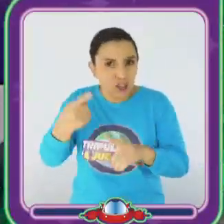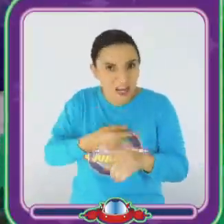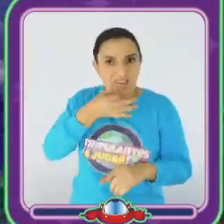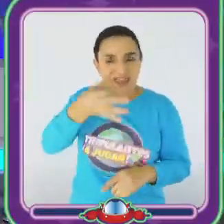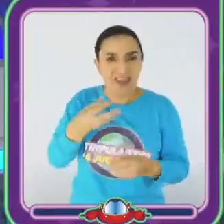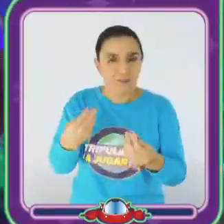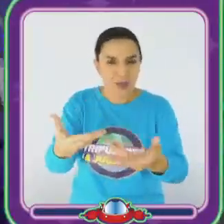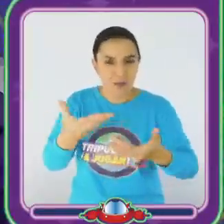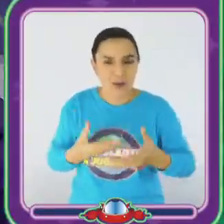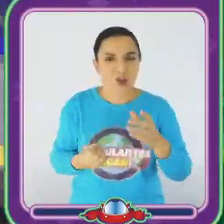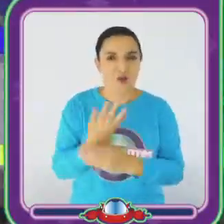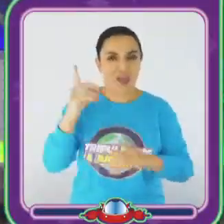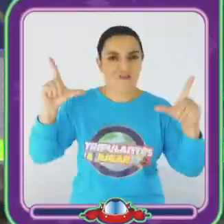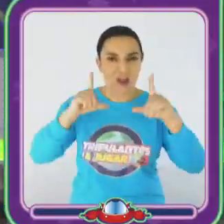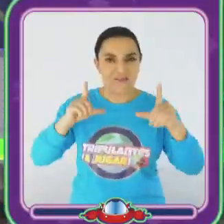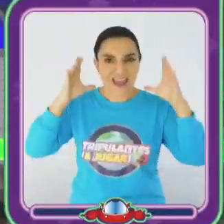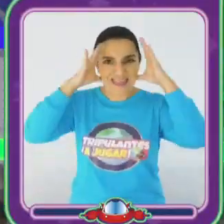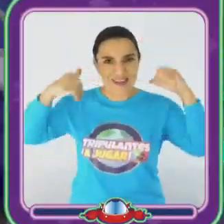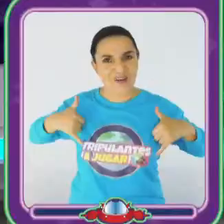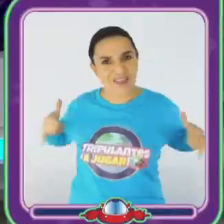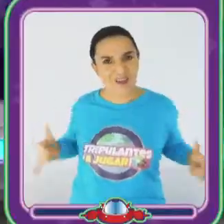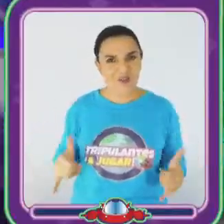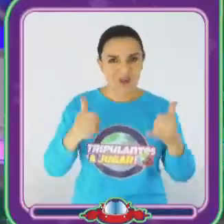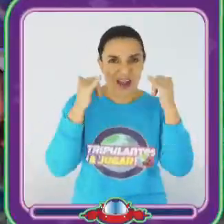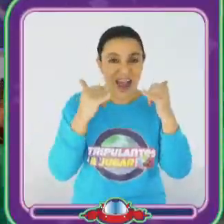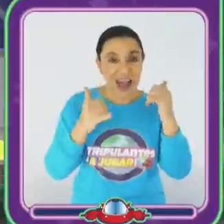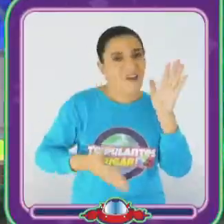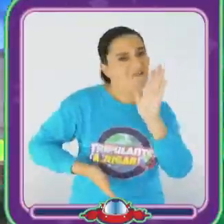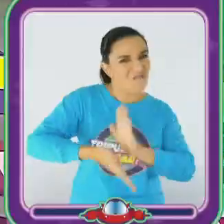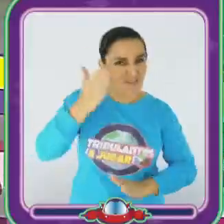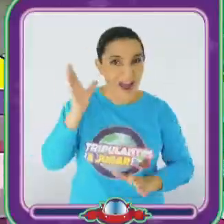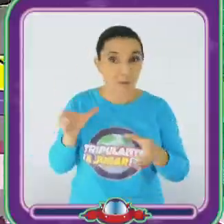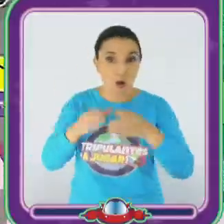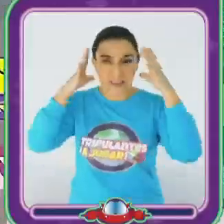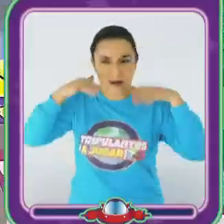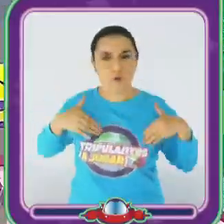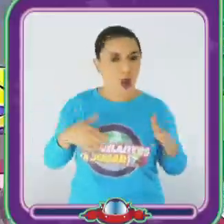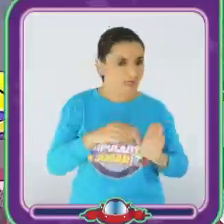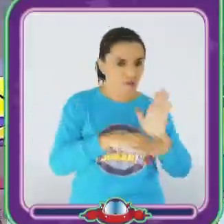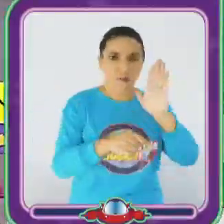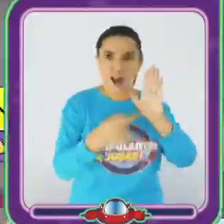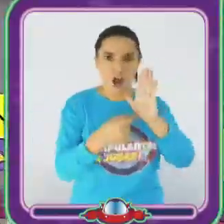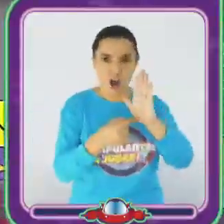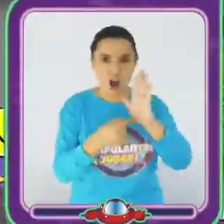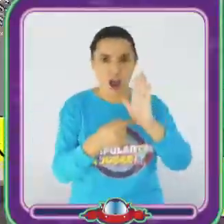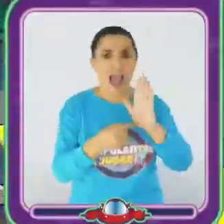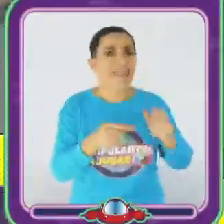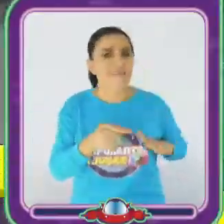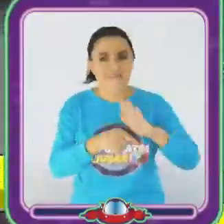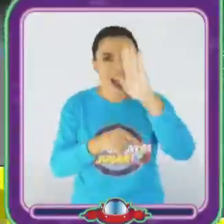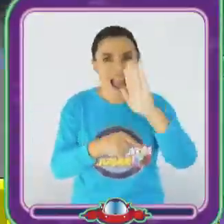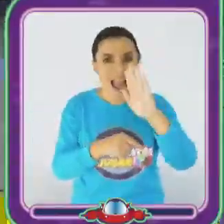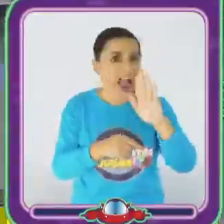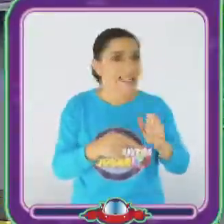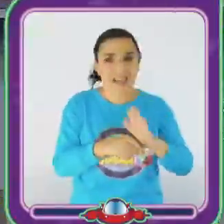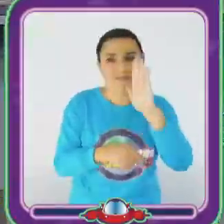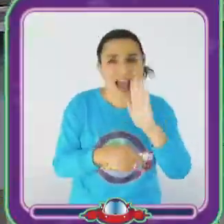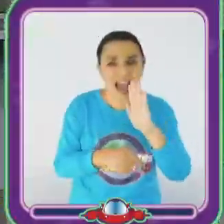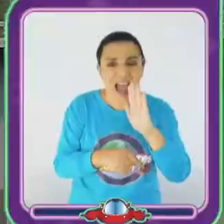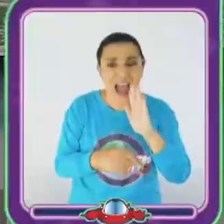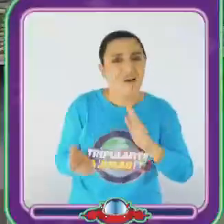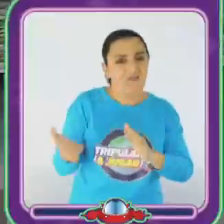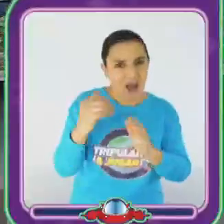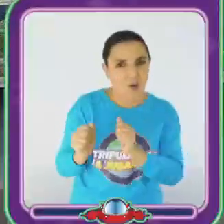vuelva a decir ¡bienvenidos a un nuevo capítulo de Tripulantes a Jugar! ¡Vamos, tripulación! ¡Edubilú se va! ¡Edubilú uno se va! ¡Edubilú se